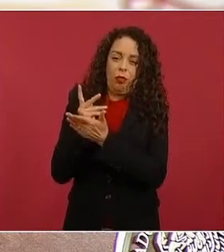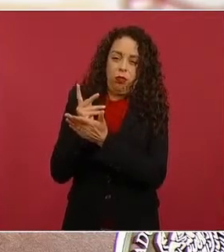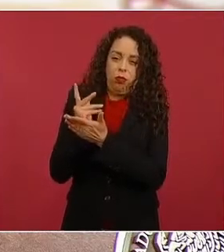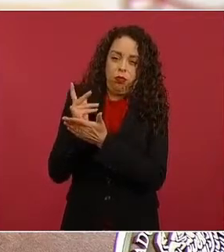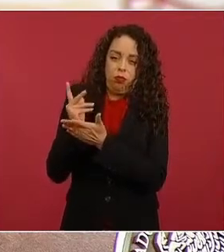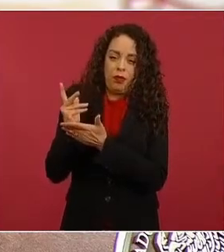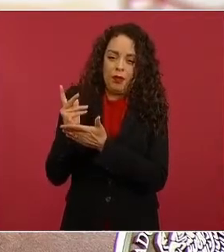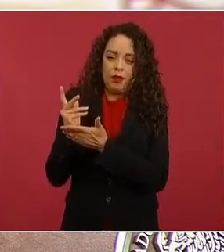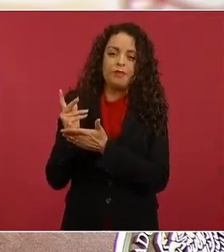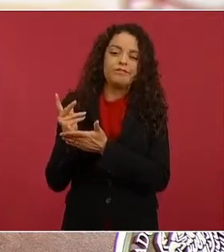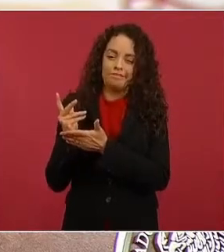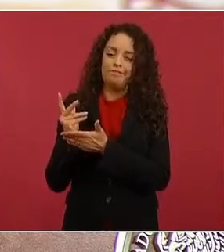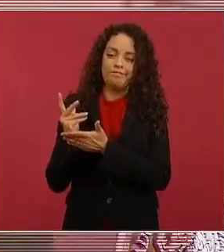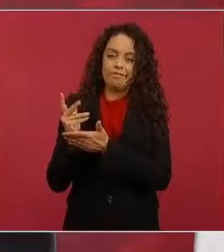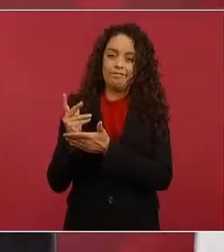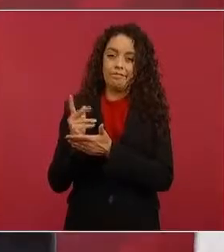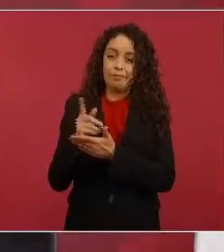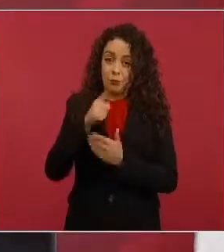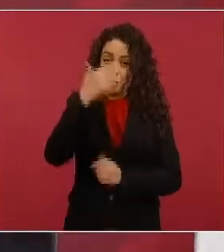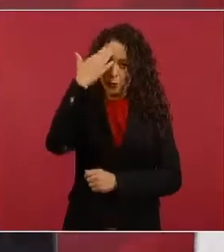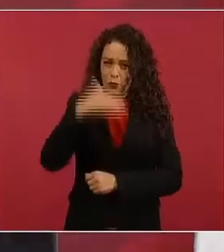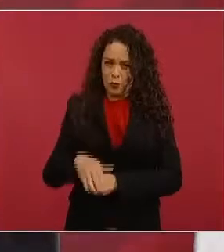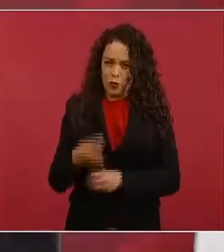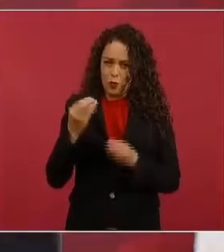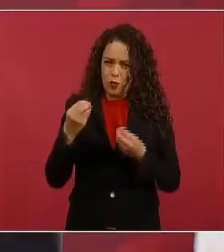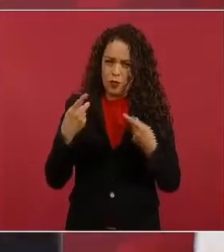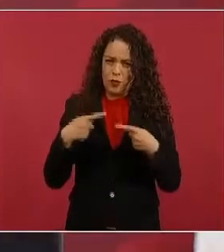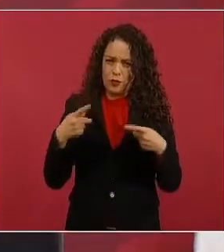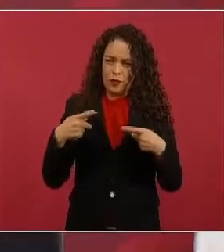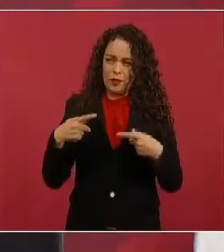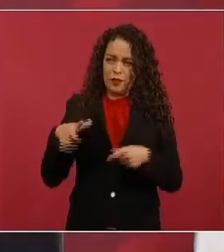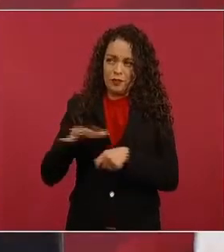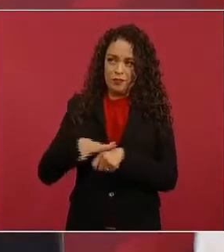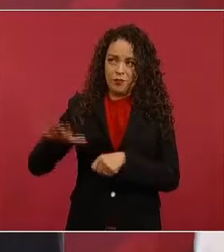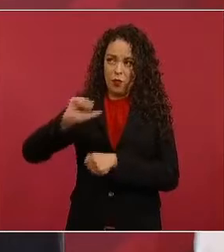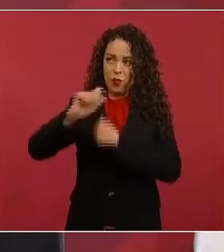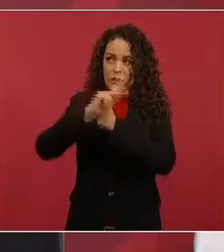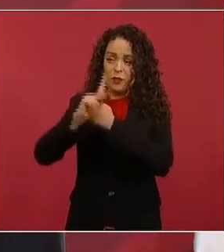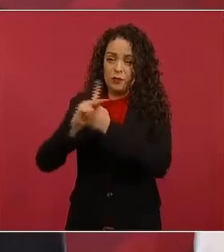Ya ven cuántos internacionalistas hay, oficiosos